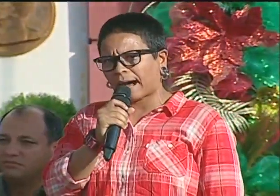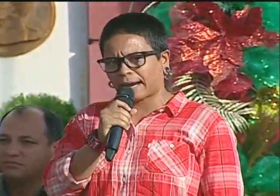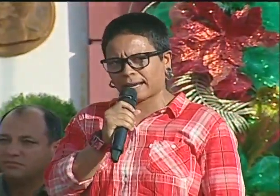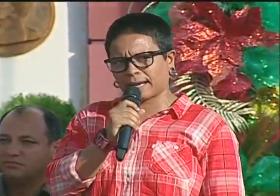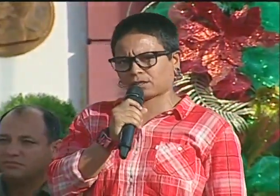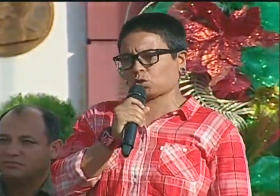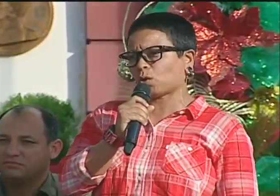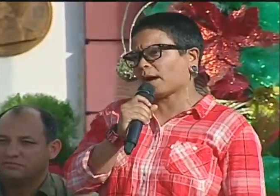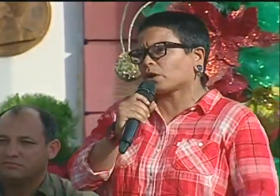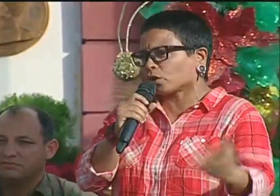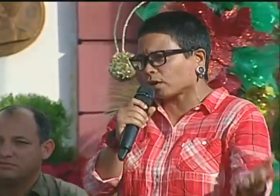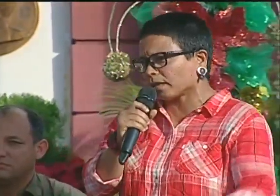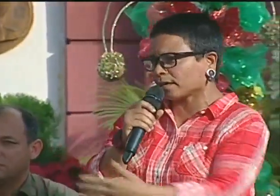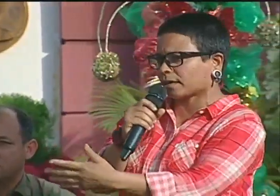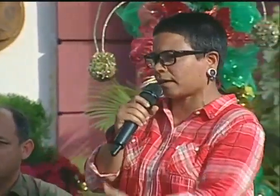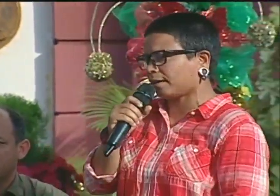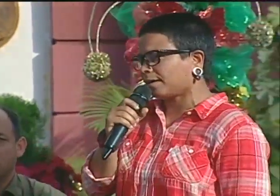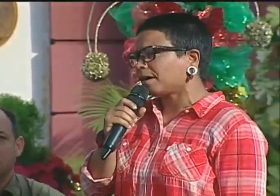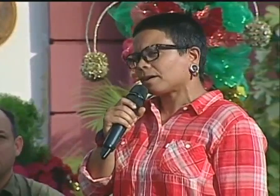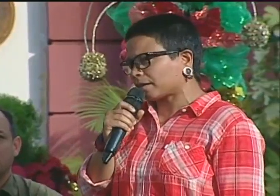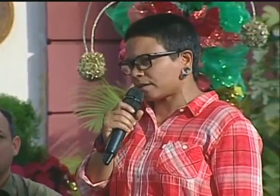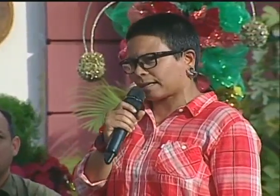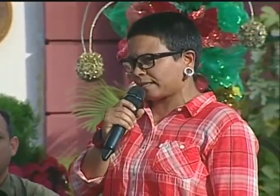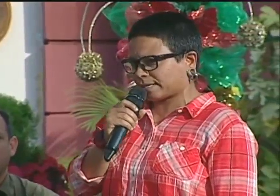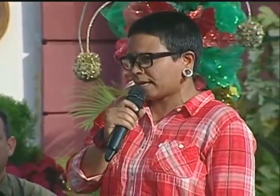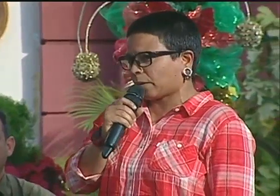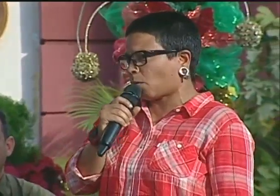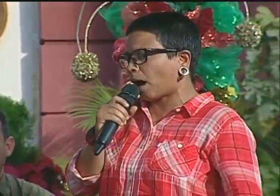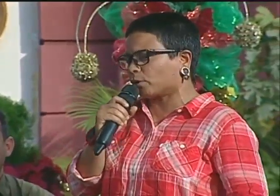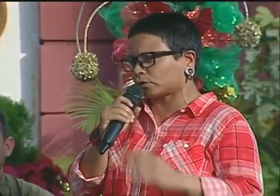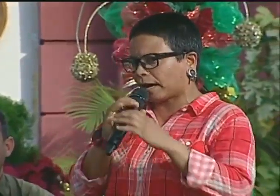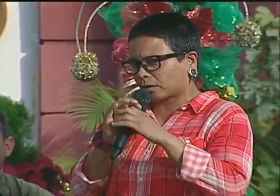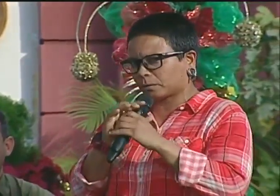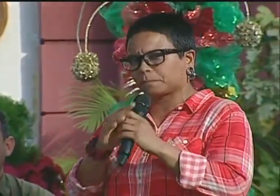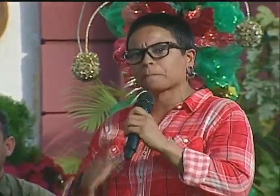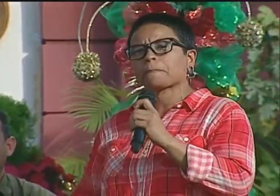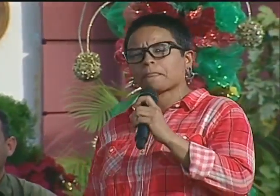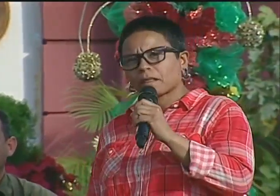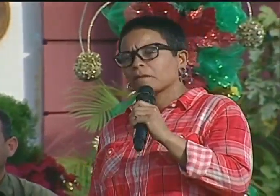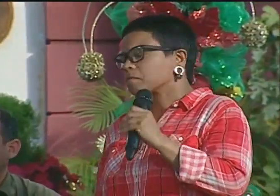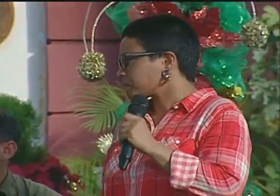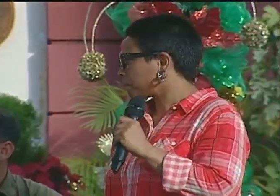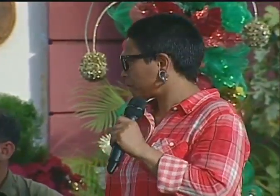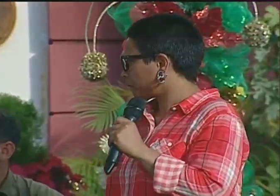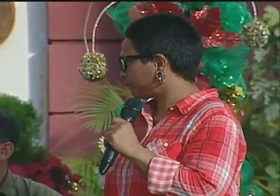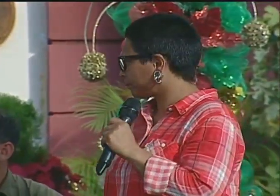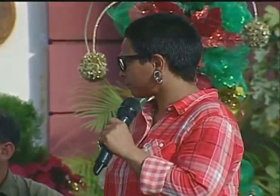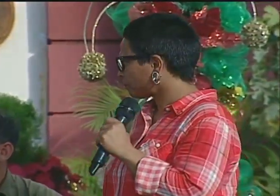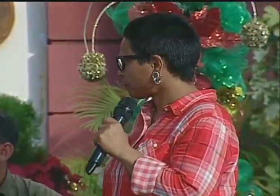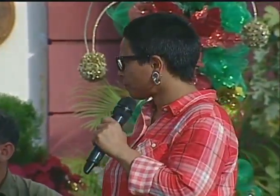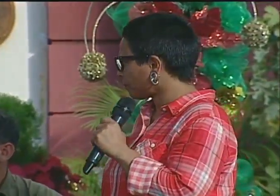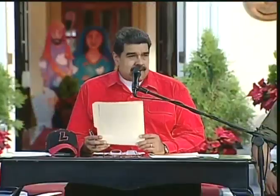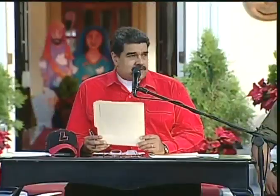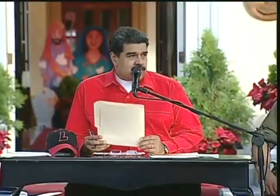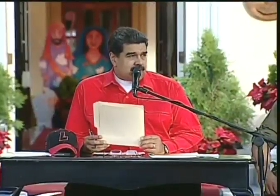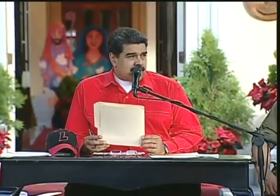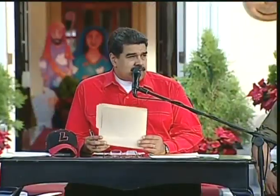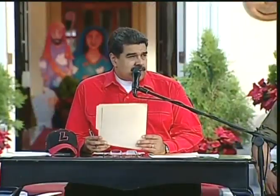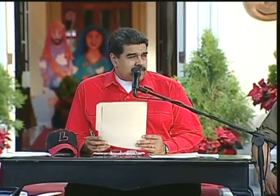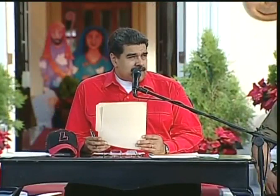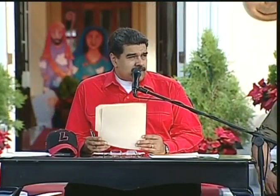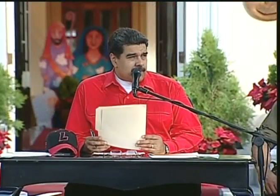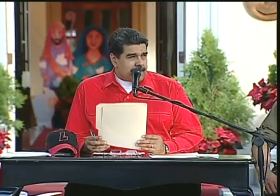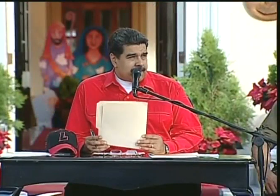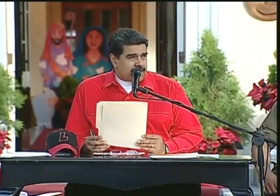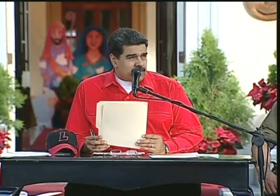problemáticas acá en la ciudad. Y bueno, yo les dije que sí, que íbamos a montar esa reunión, ministro Jorge Márquez.